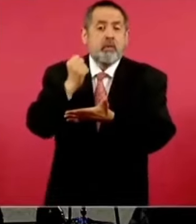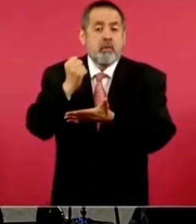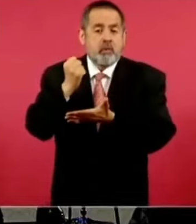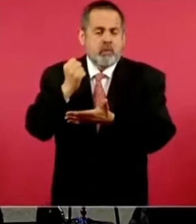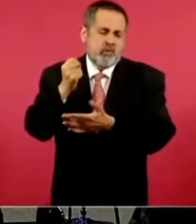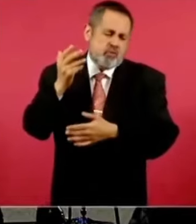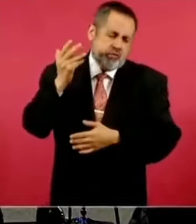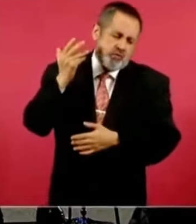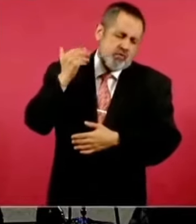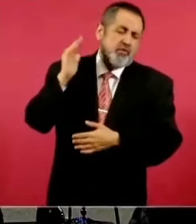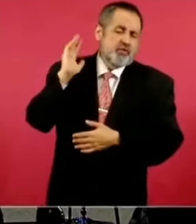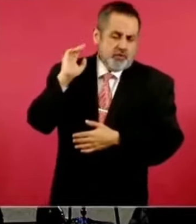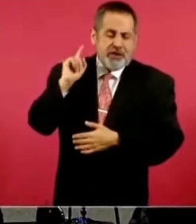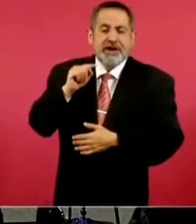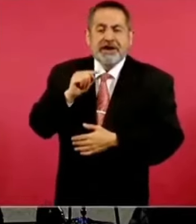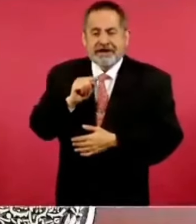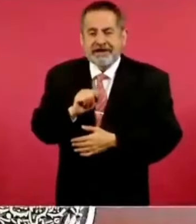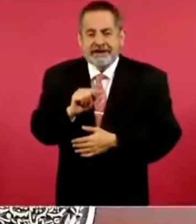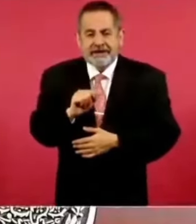Constitución